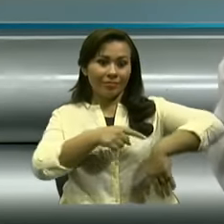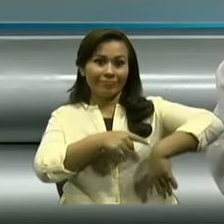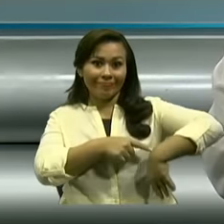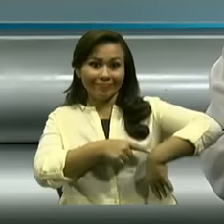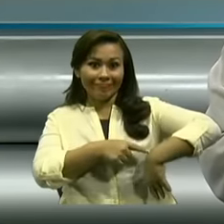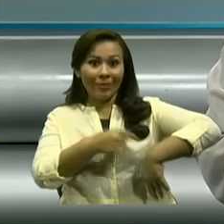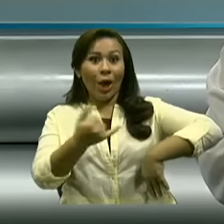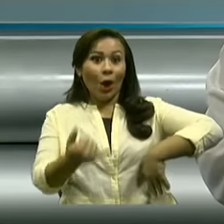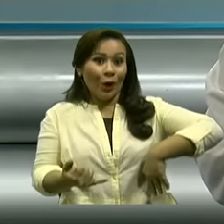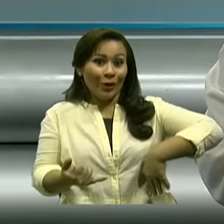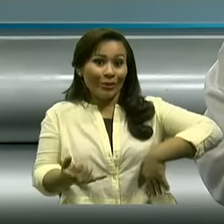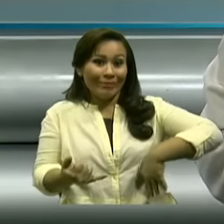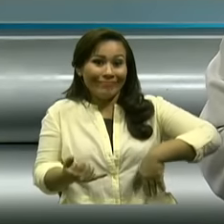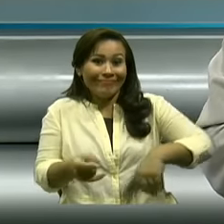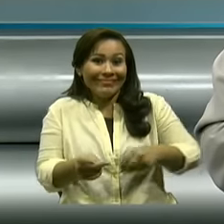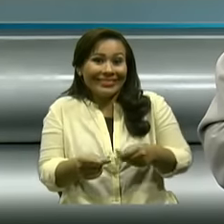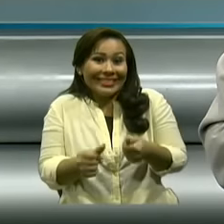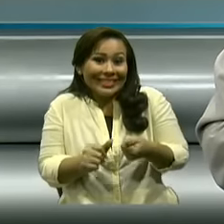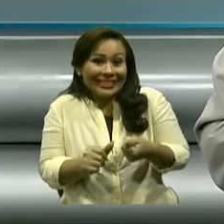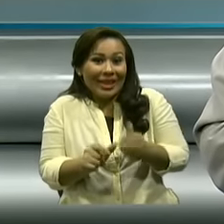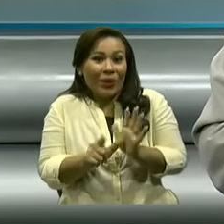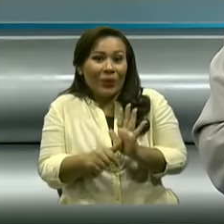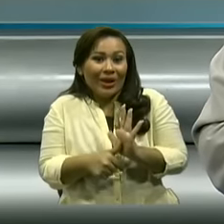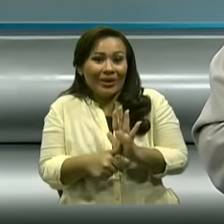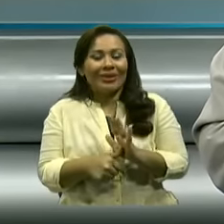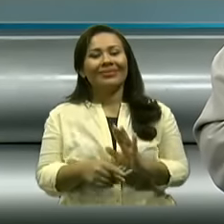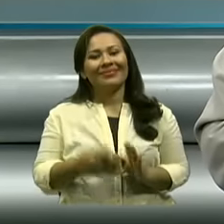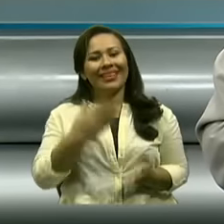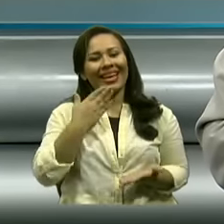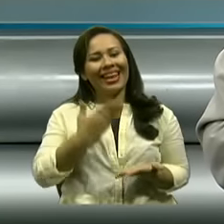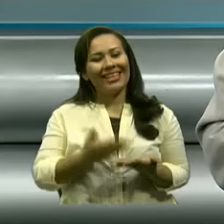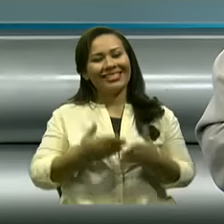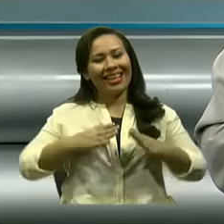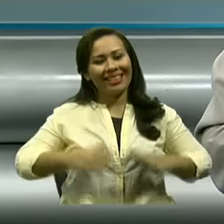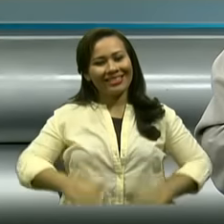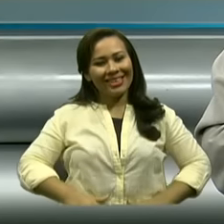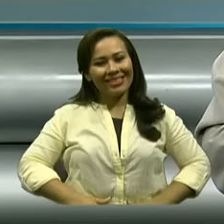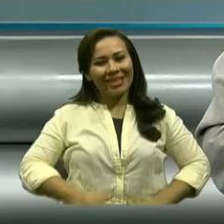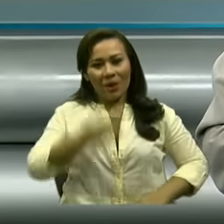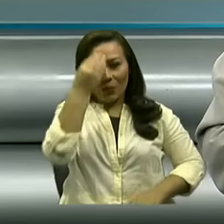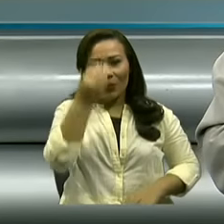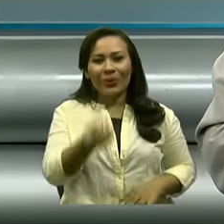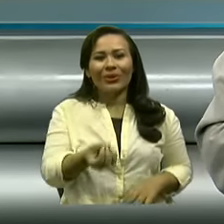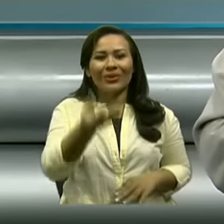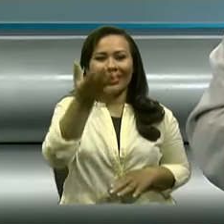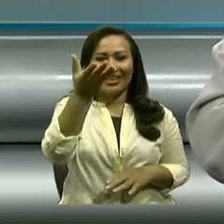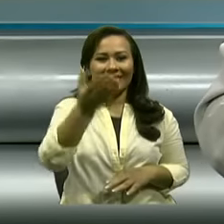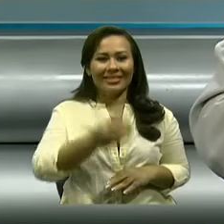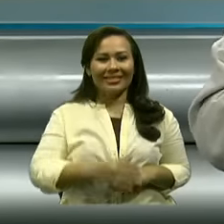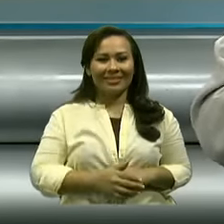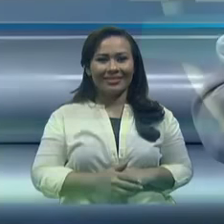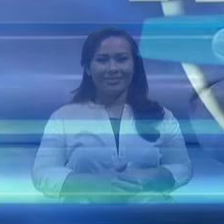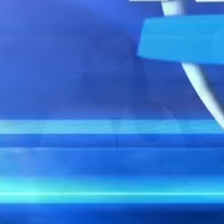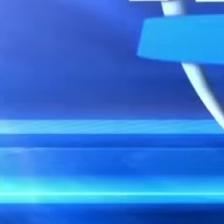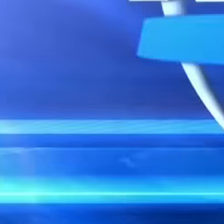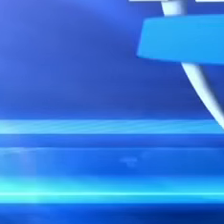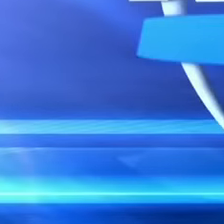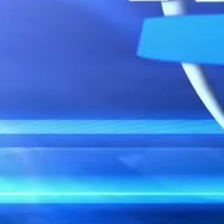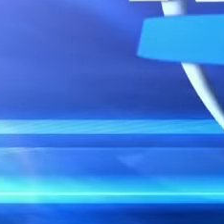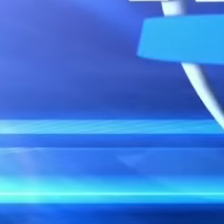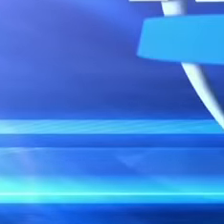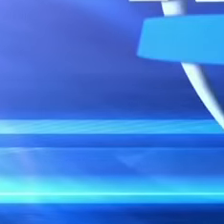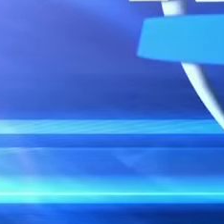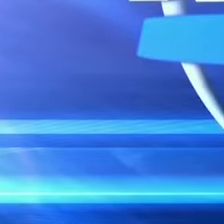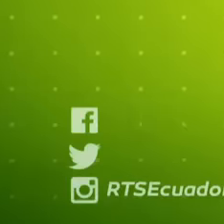que casi que como más luego. Gracias. Descansen. Buenos días. La noticia